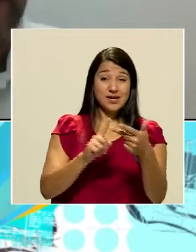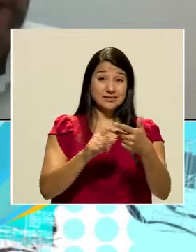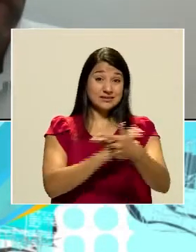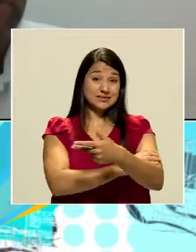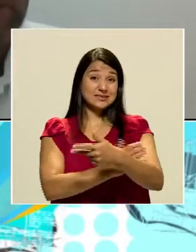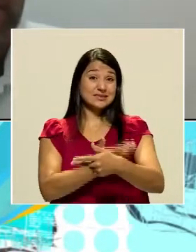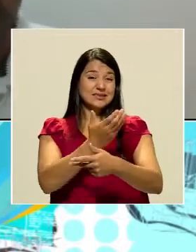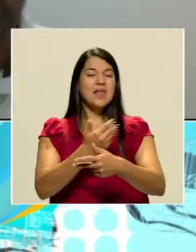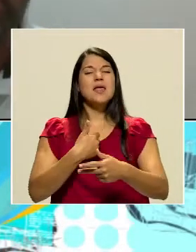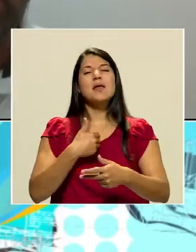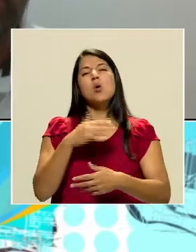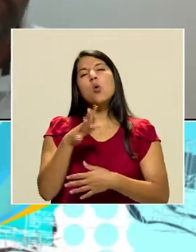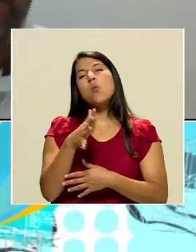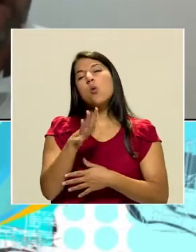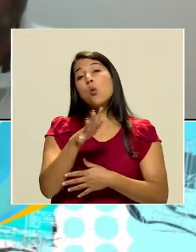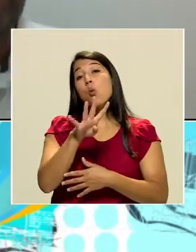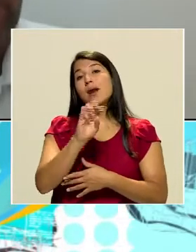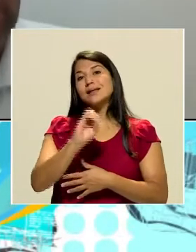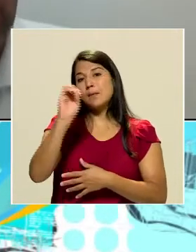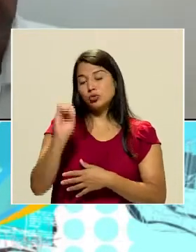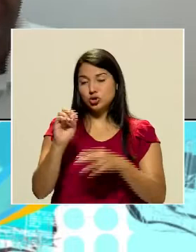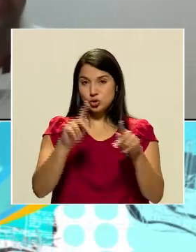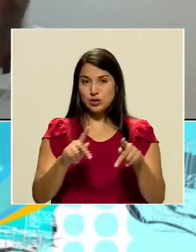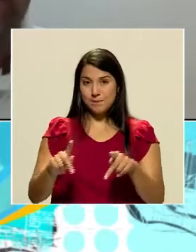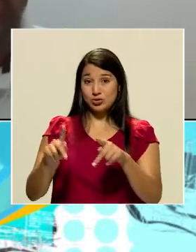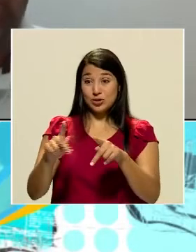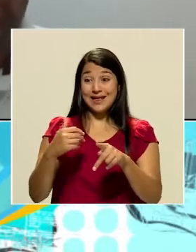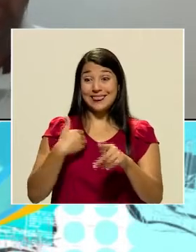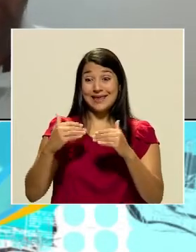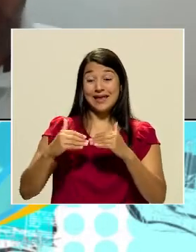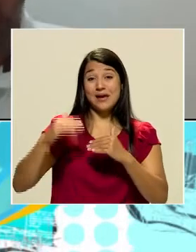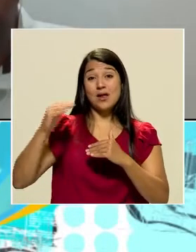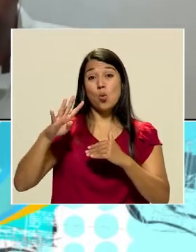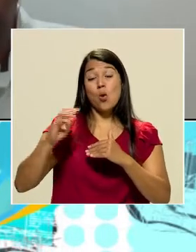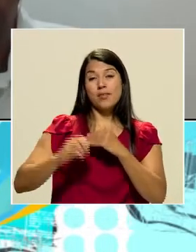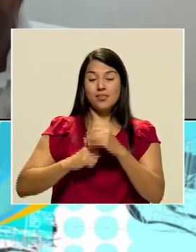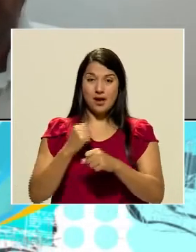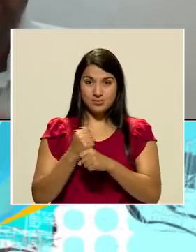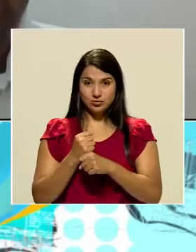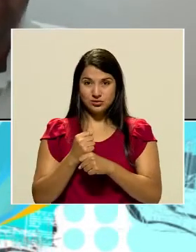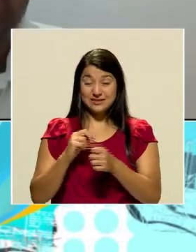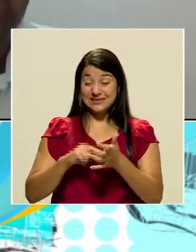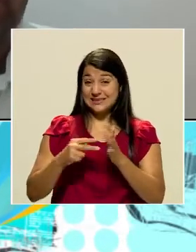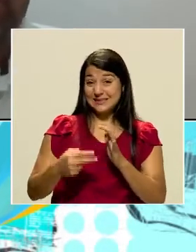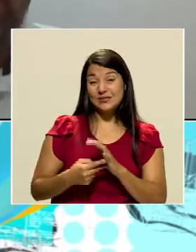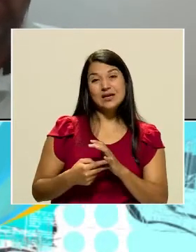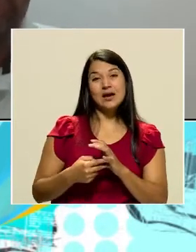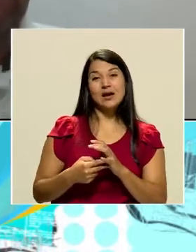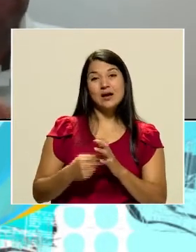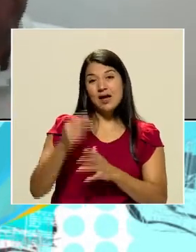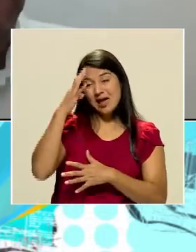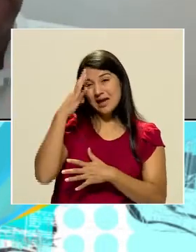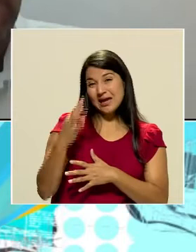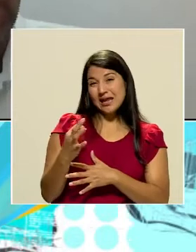un 40% de gente hipertensa arriba de los 40 años. O sea, creo que los